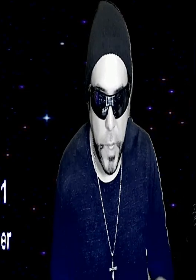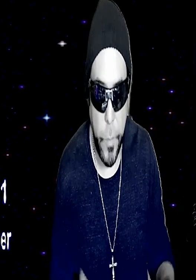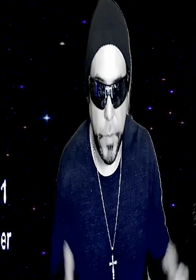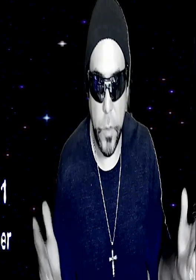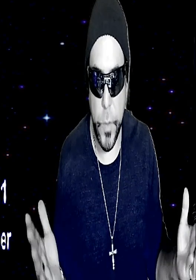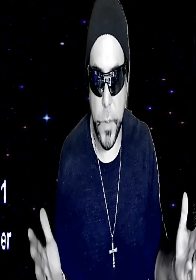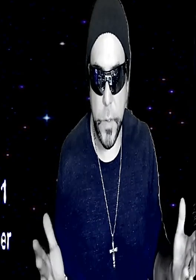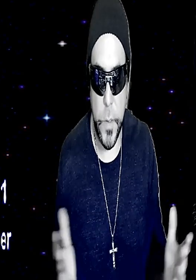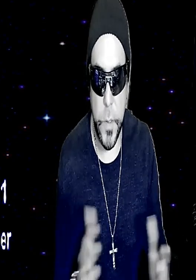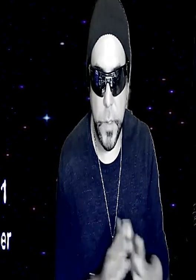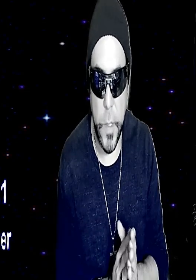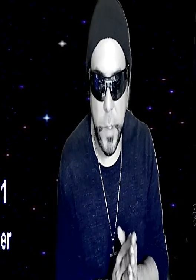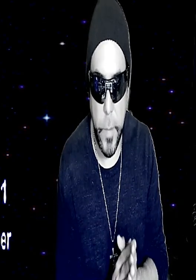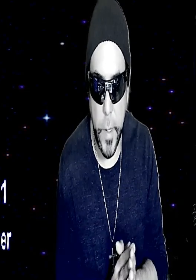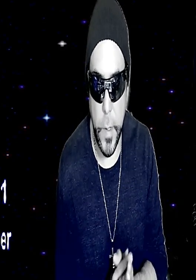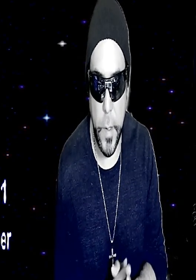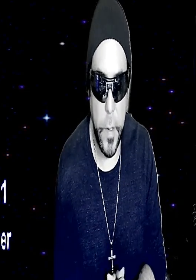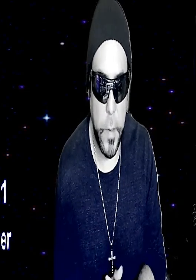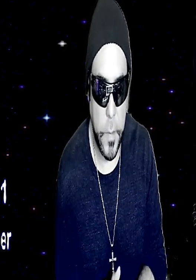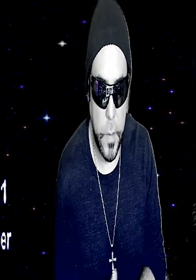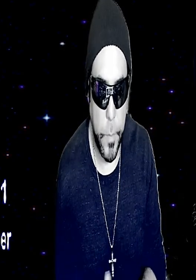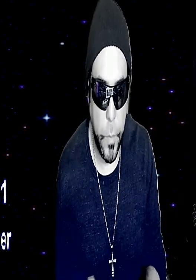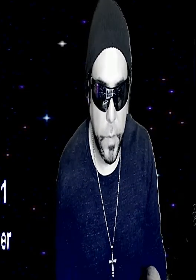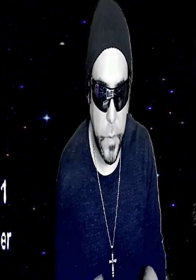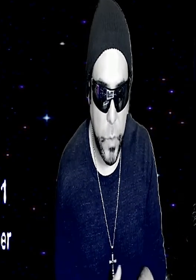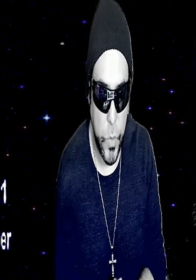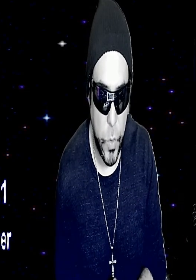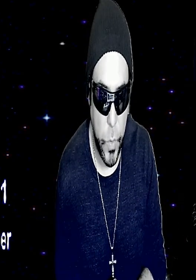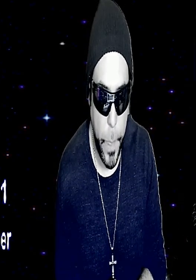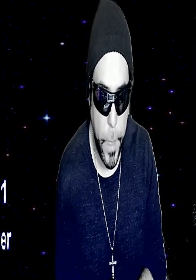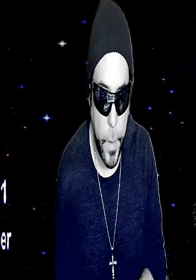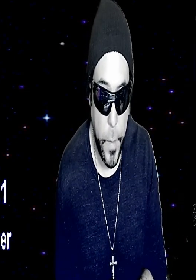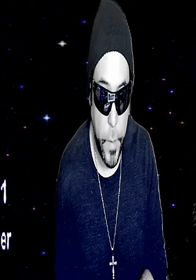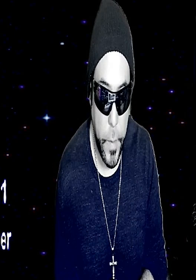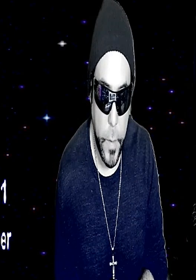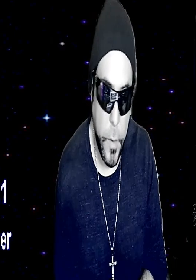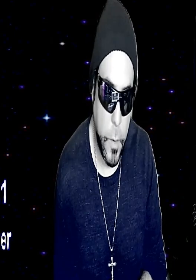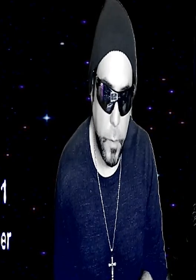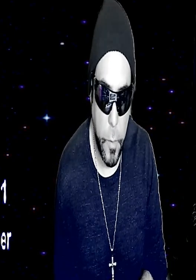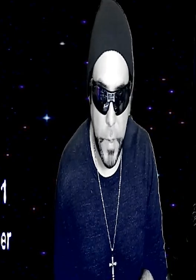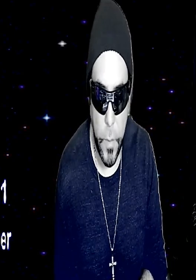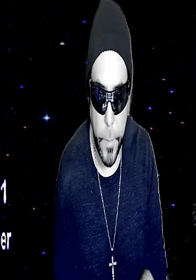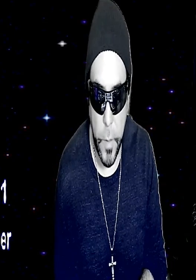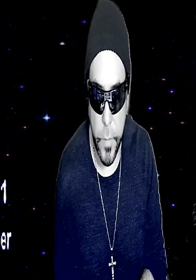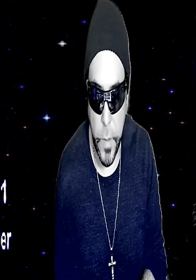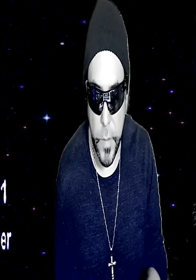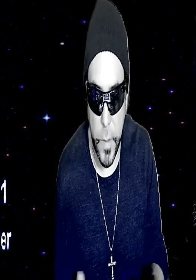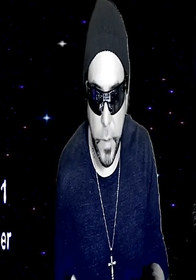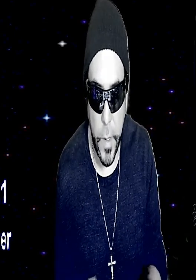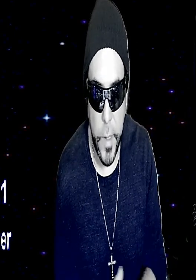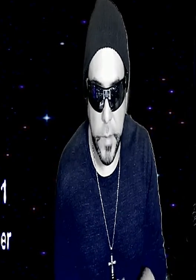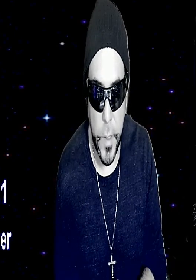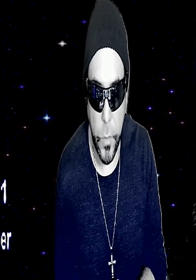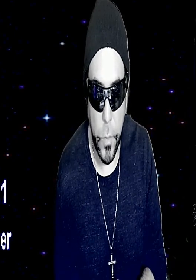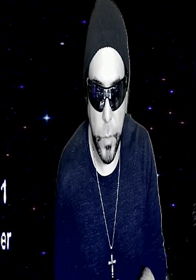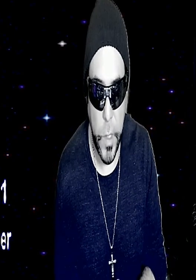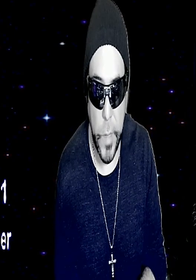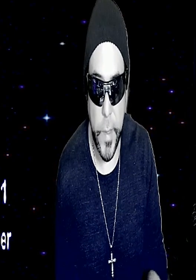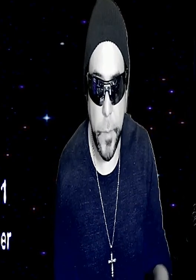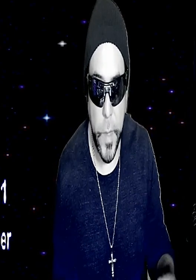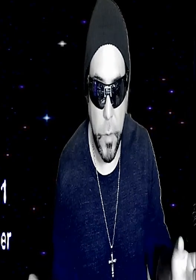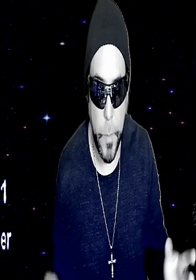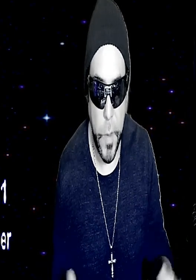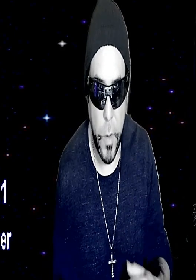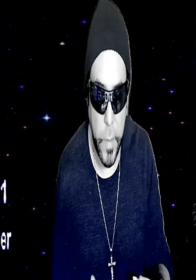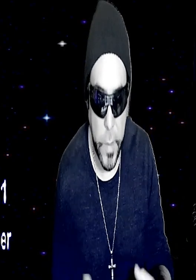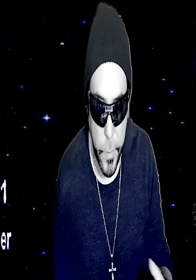Entonces, por ese lado, amigos, pues es entendible el tipo de situación, ¿no? Y bueno, lo comento para los que dicen que, ay, es que no, dijo